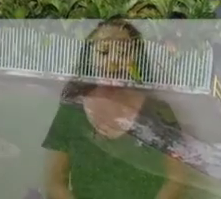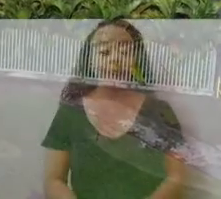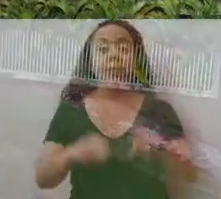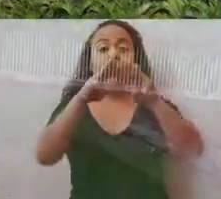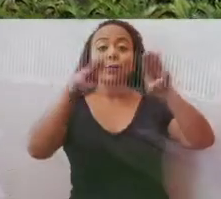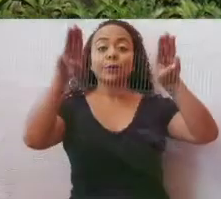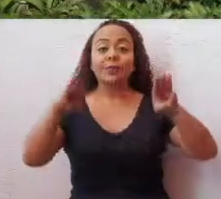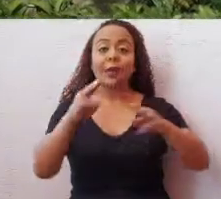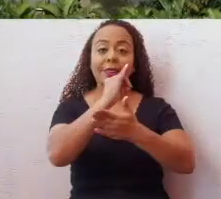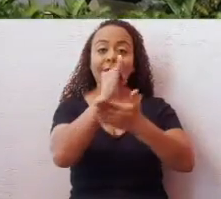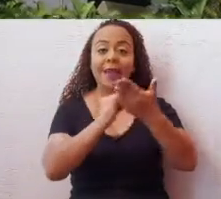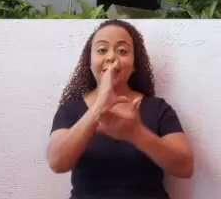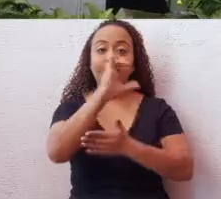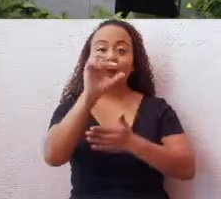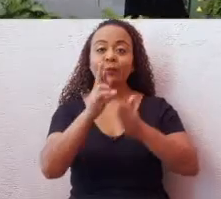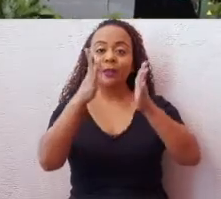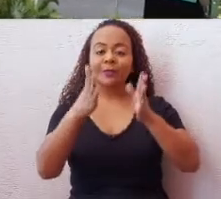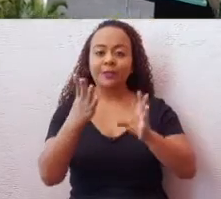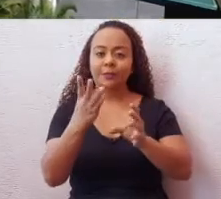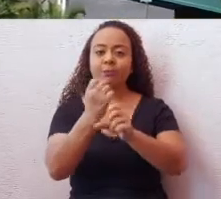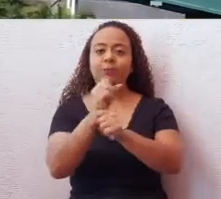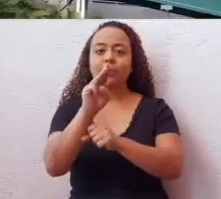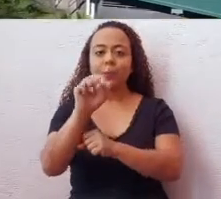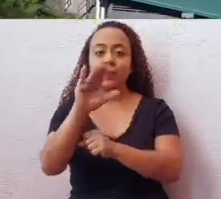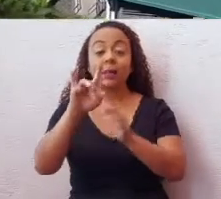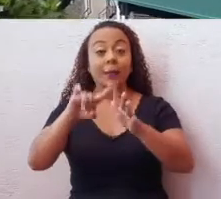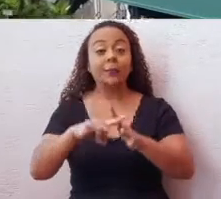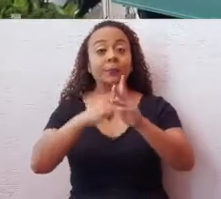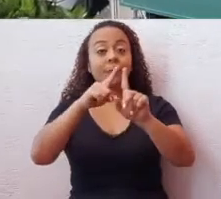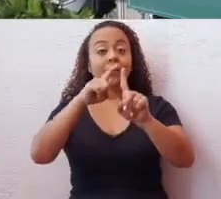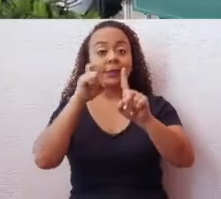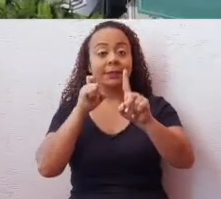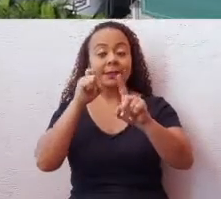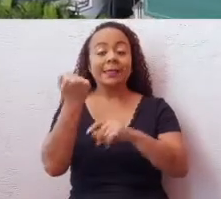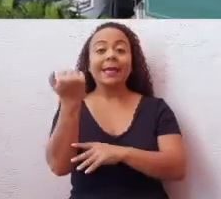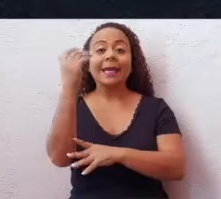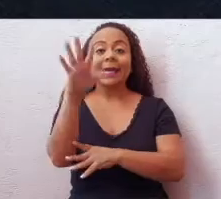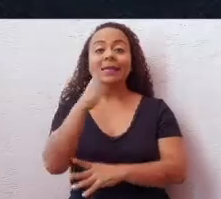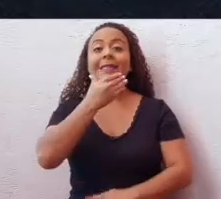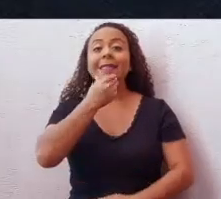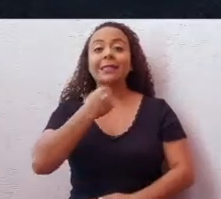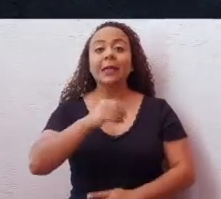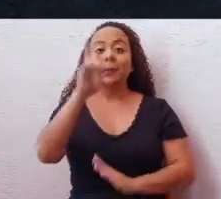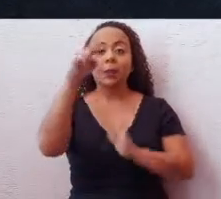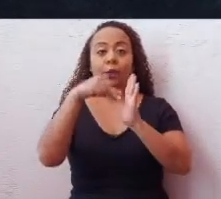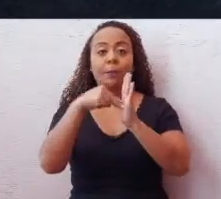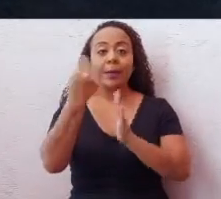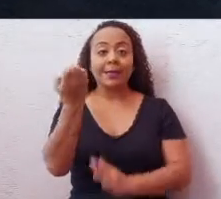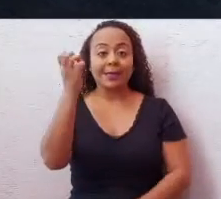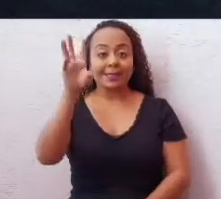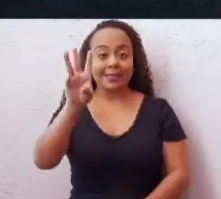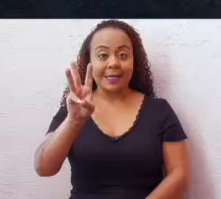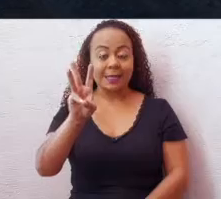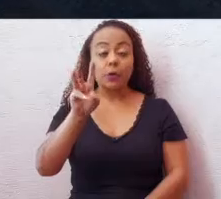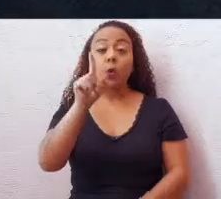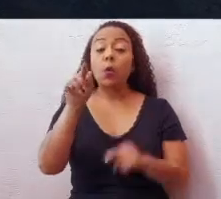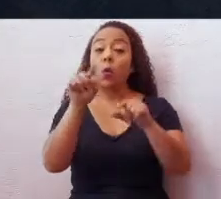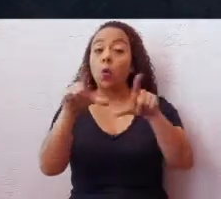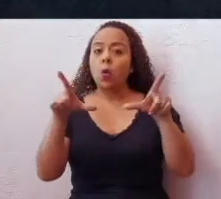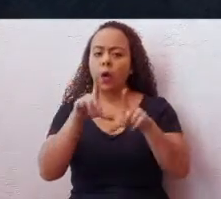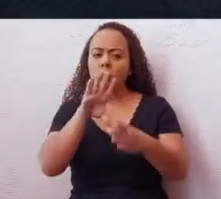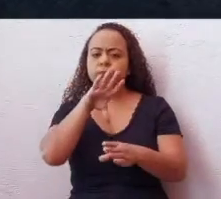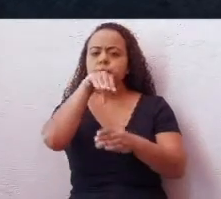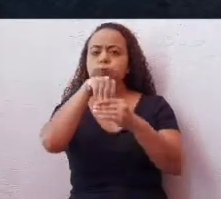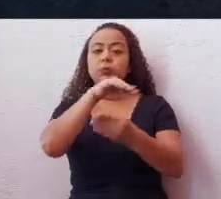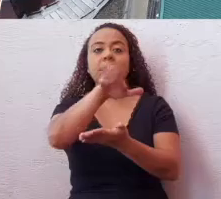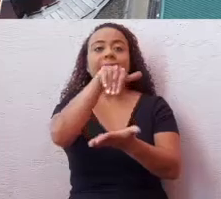el Museo de Arte costarricense Mac introdujo a partir del 15 de diciembre de 2016 un lugar en